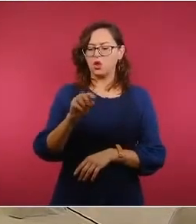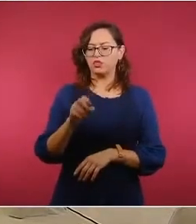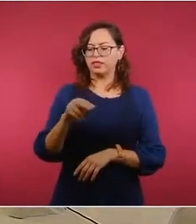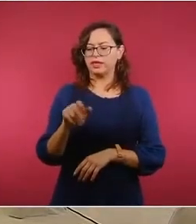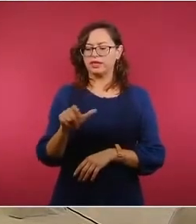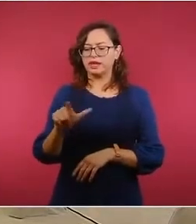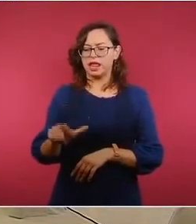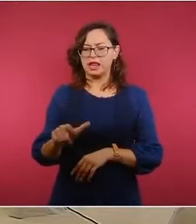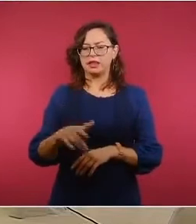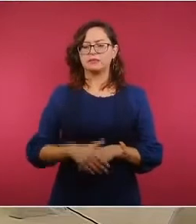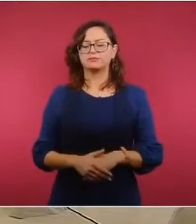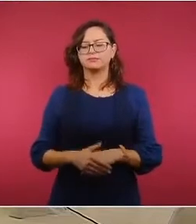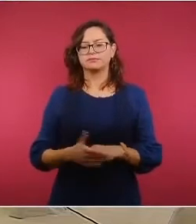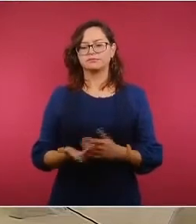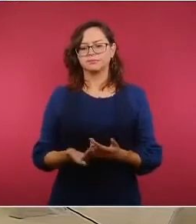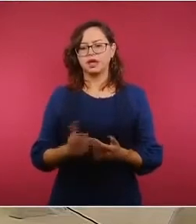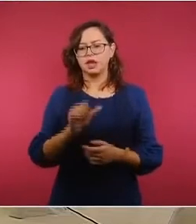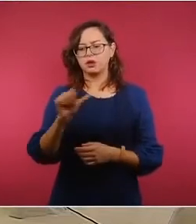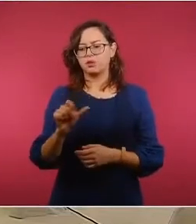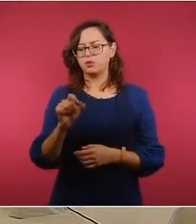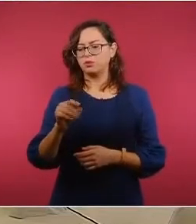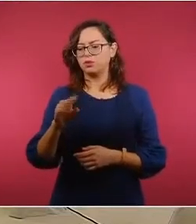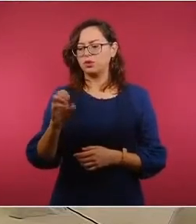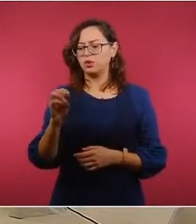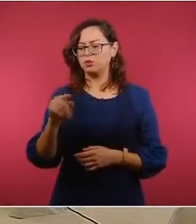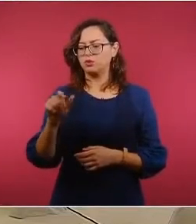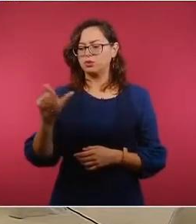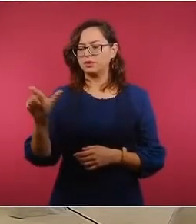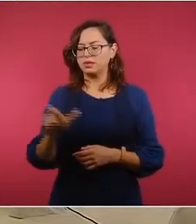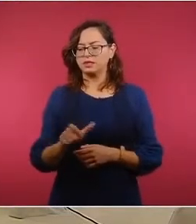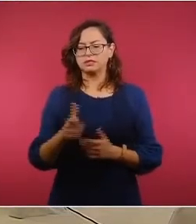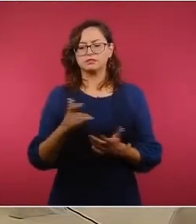contacto@lotenal.gob.mx. Muchas gracias. Es todo, señor presidente.